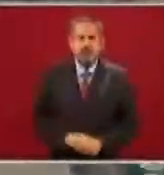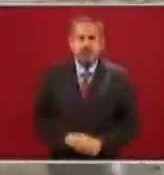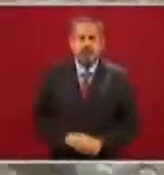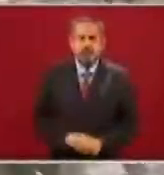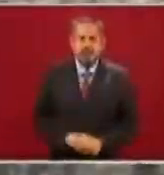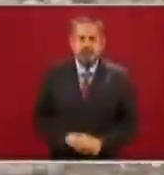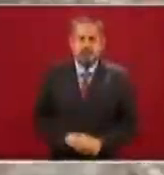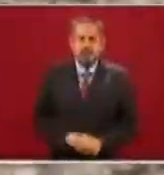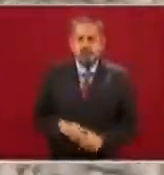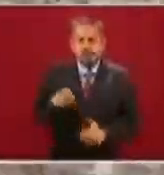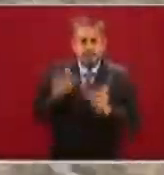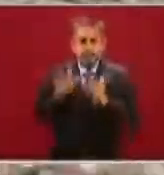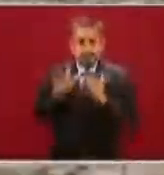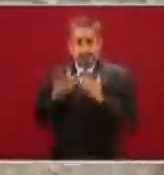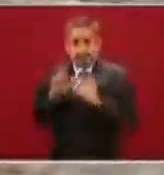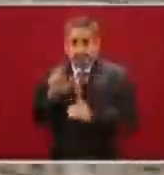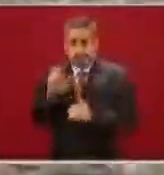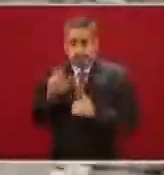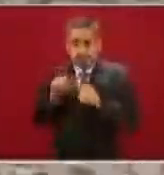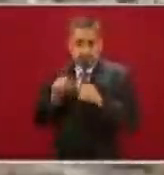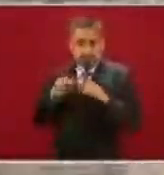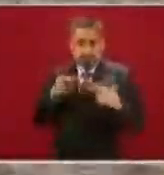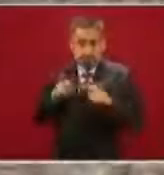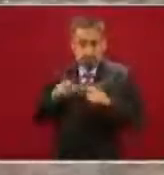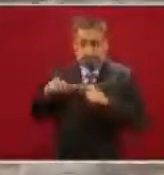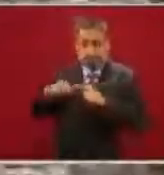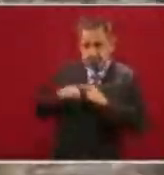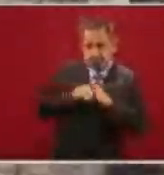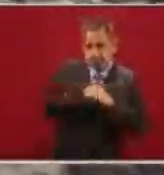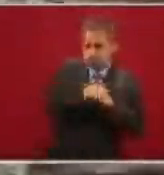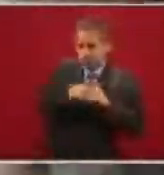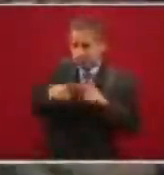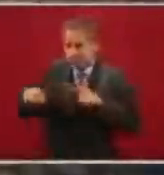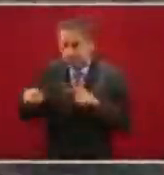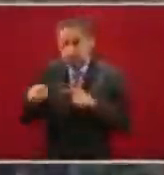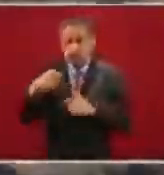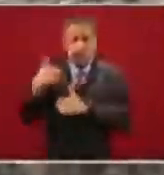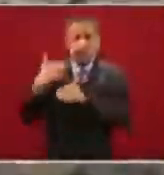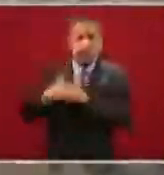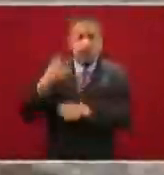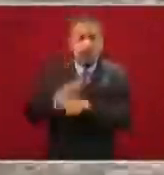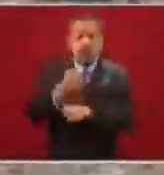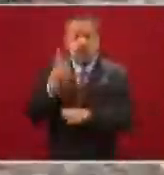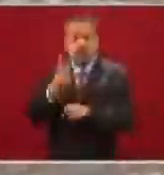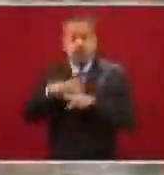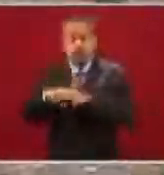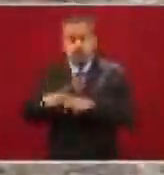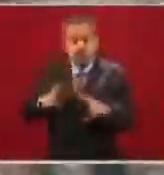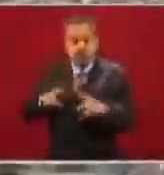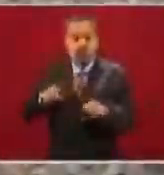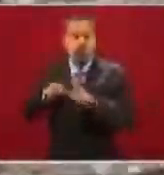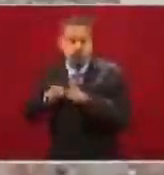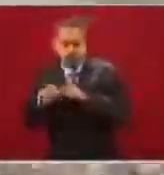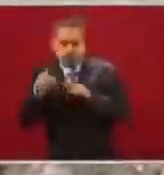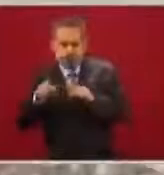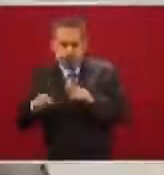La red se pretende, a pesar de que está contemplado para una segunda etapa con 2 vías, se pretende construir